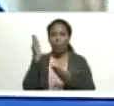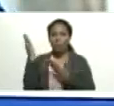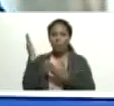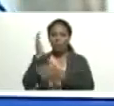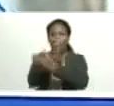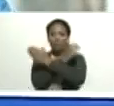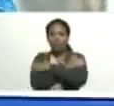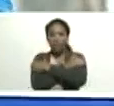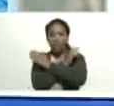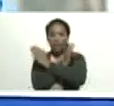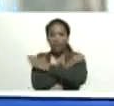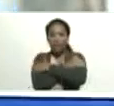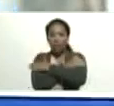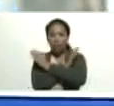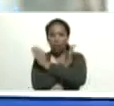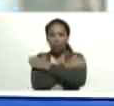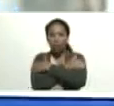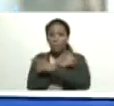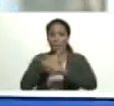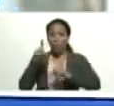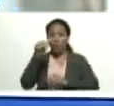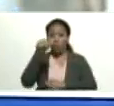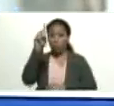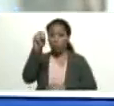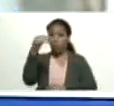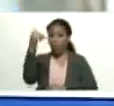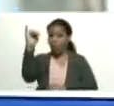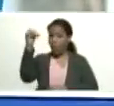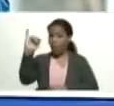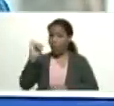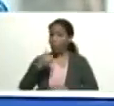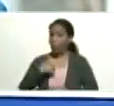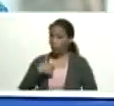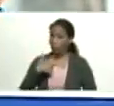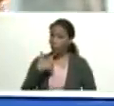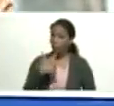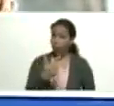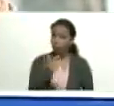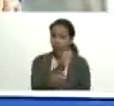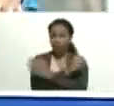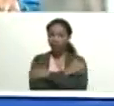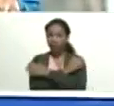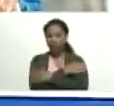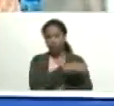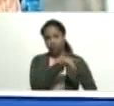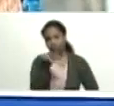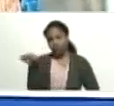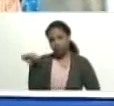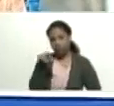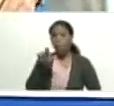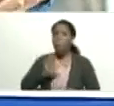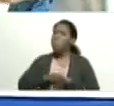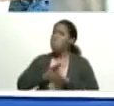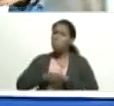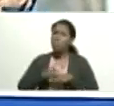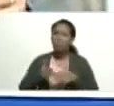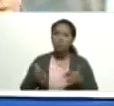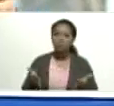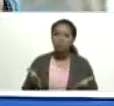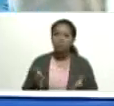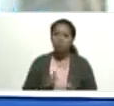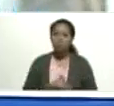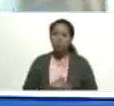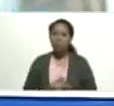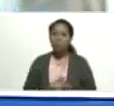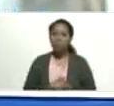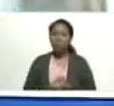felicito. Pero también aquí hubo... Tengo que decirlo y felicitarlos porque de